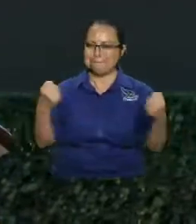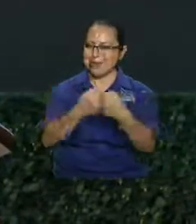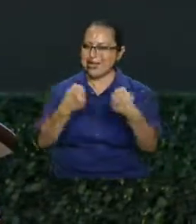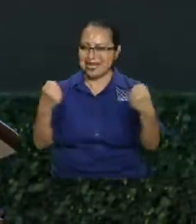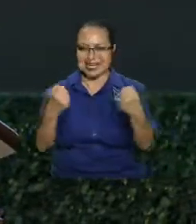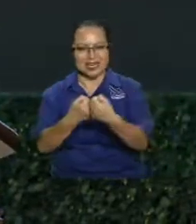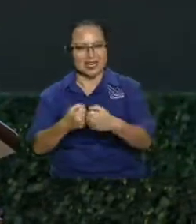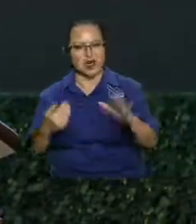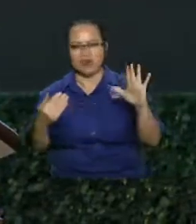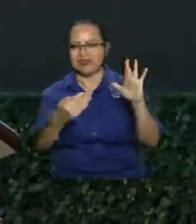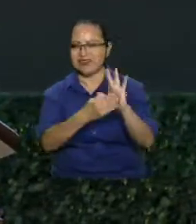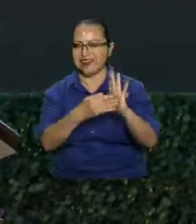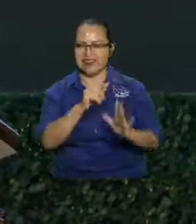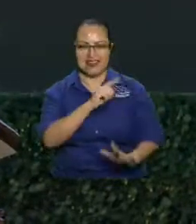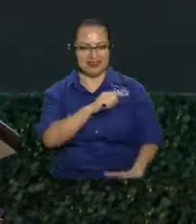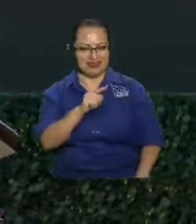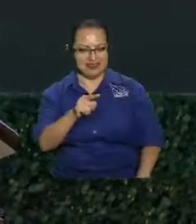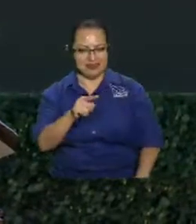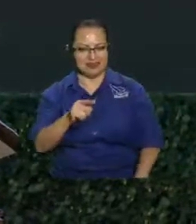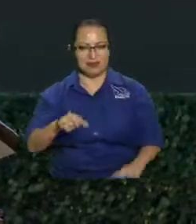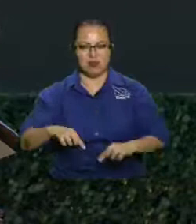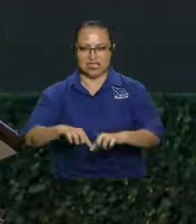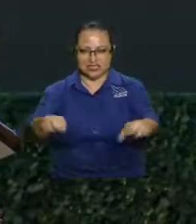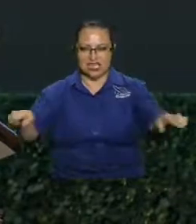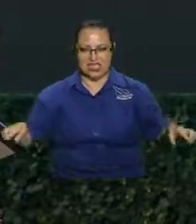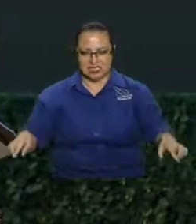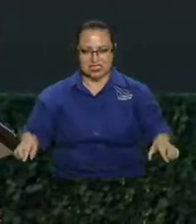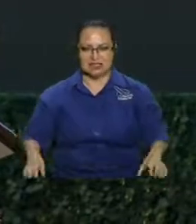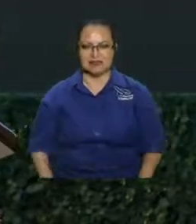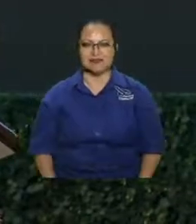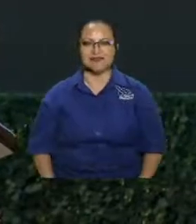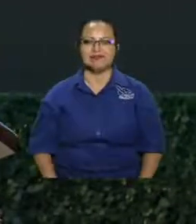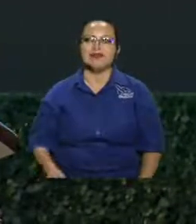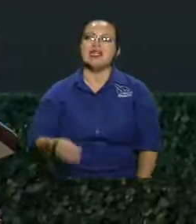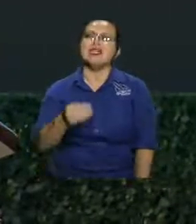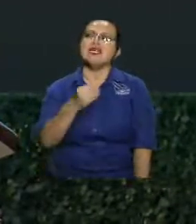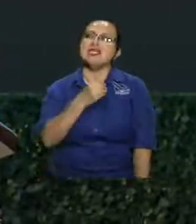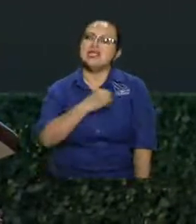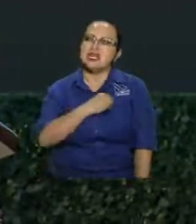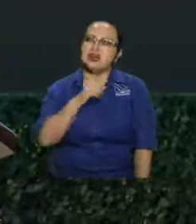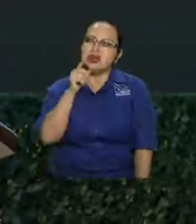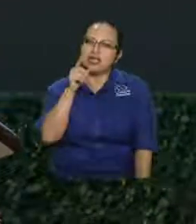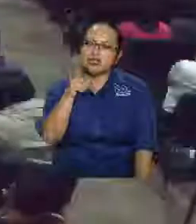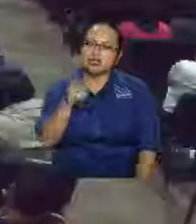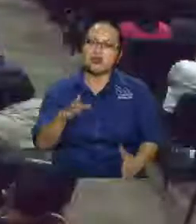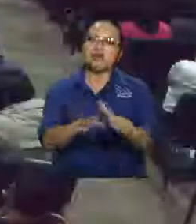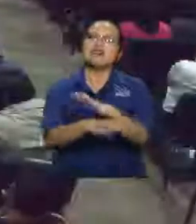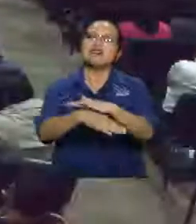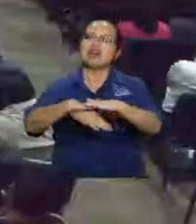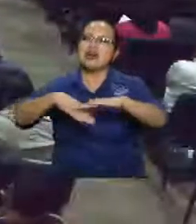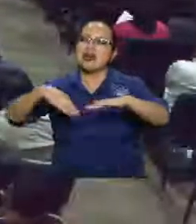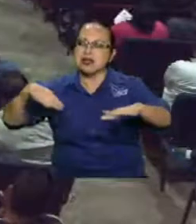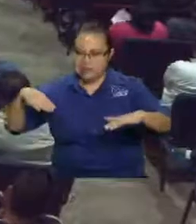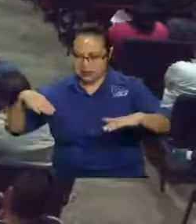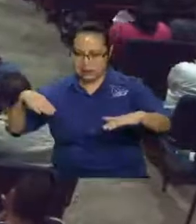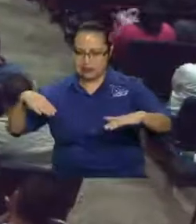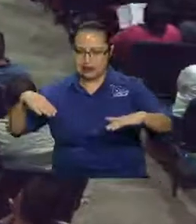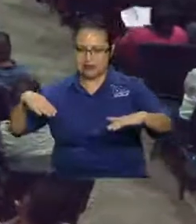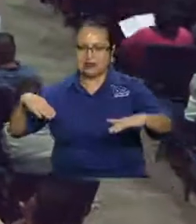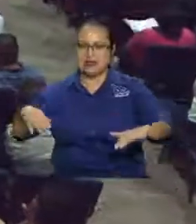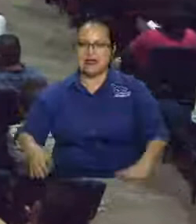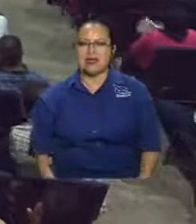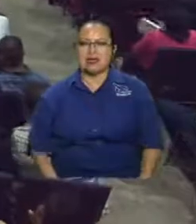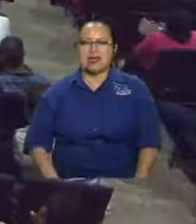yo, antes de que nos vayamos, quisiera solo hacer una breve recapitulación de esto. Yo quiero que salgas de este